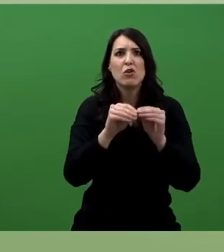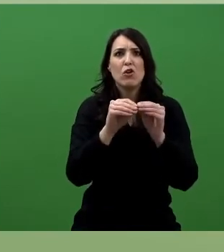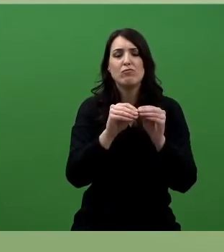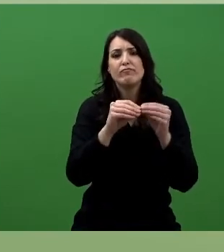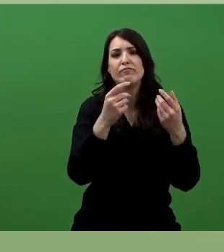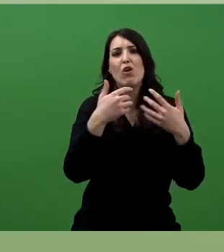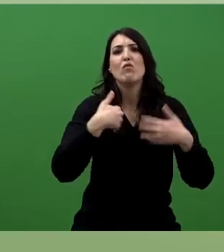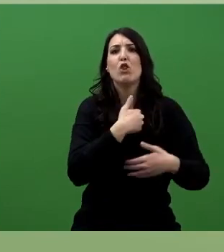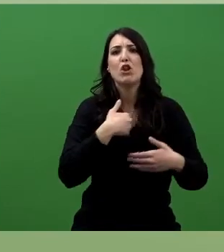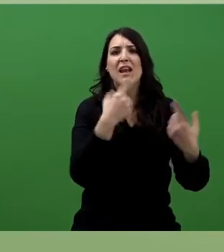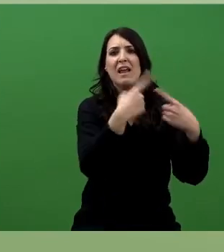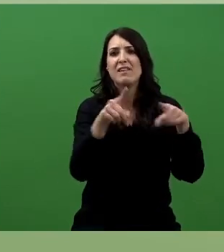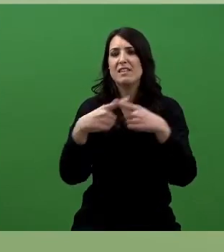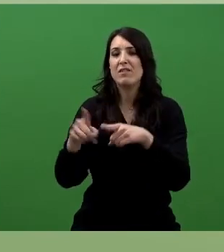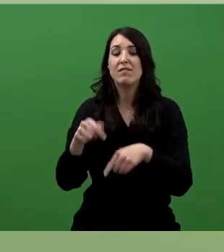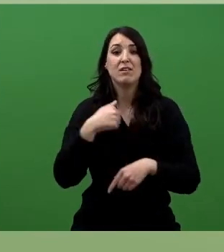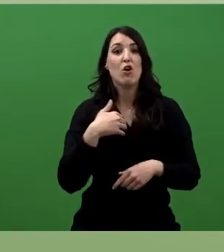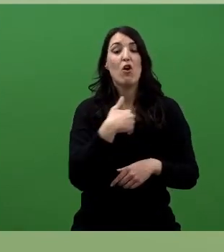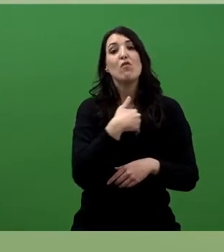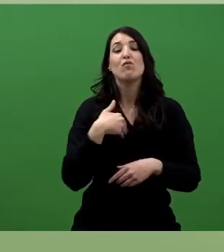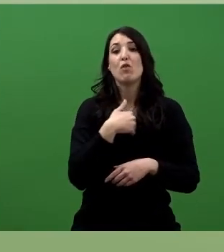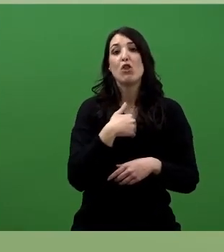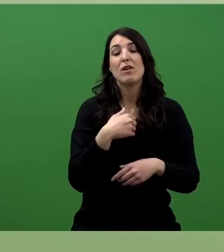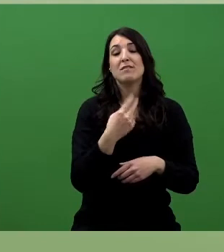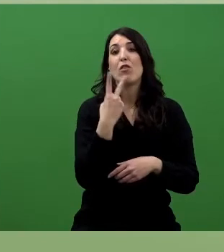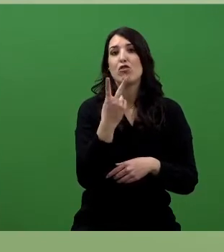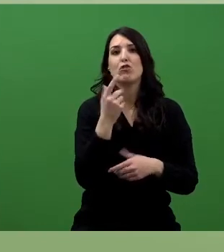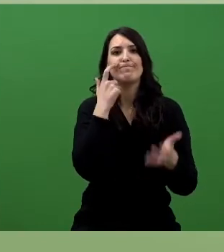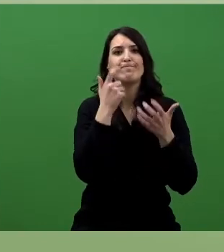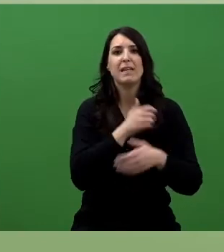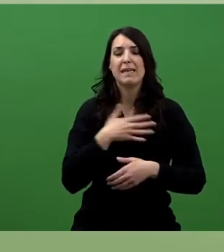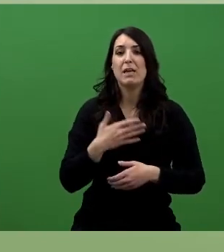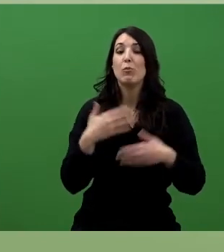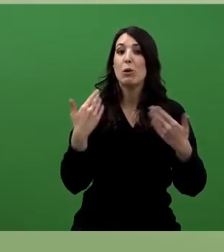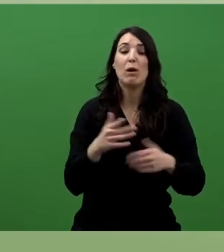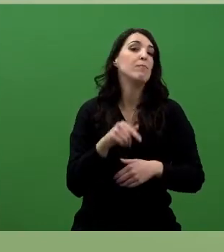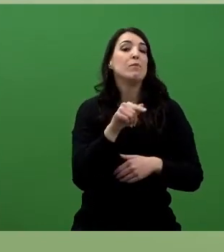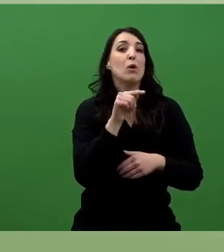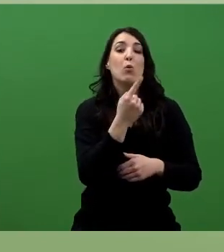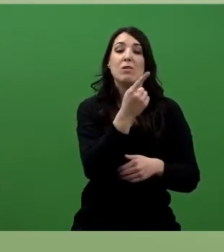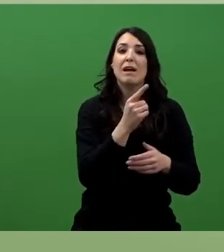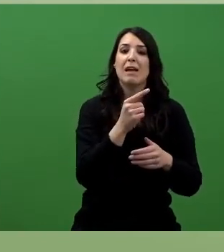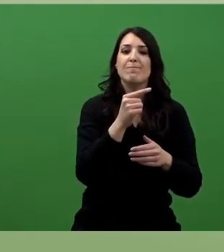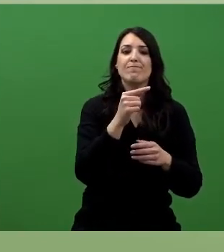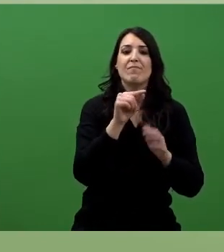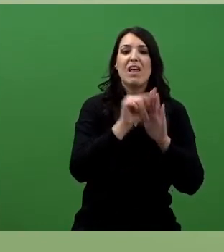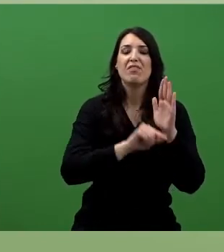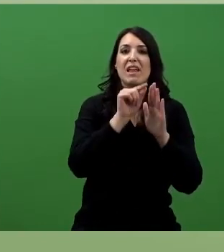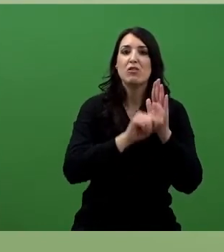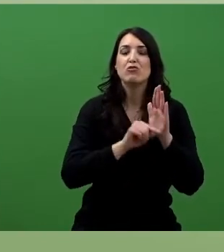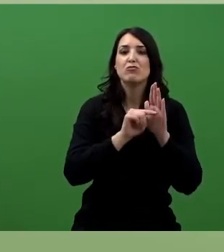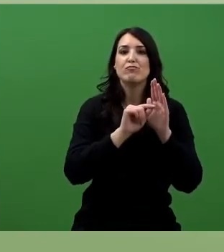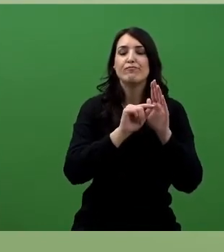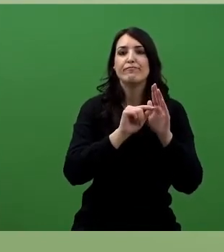y quiero destacar un par de funcionalidades muy determinadas, las que nos permiten compartir datos más allá de la